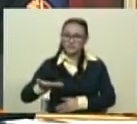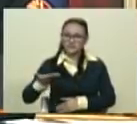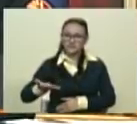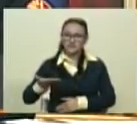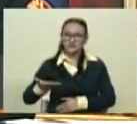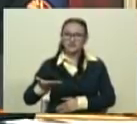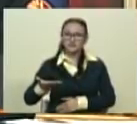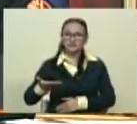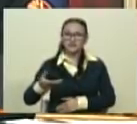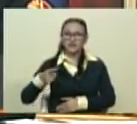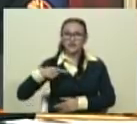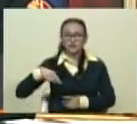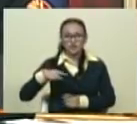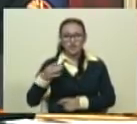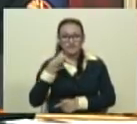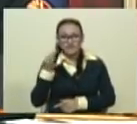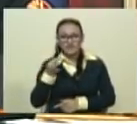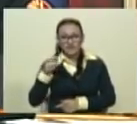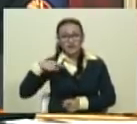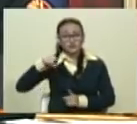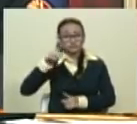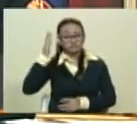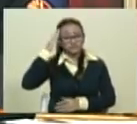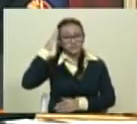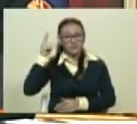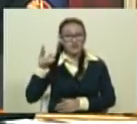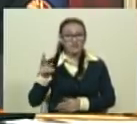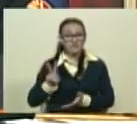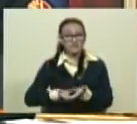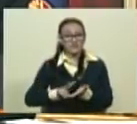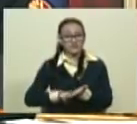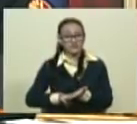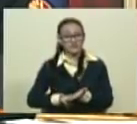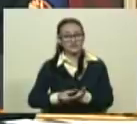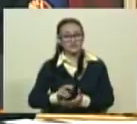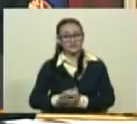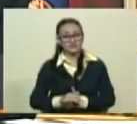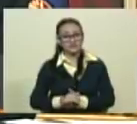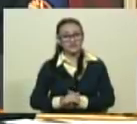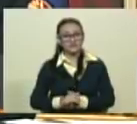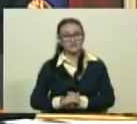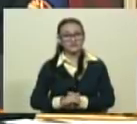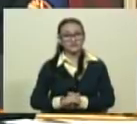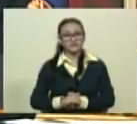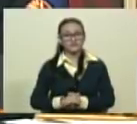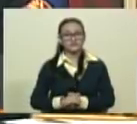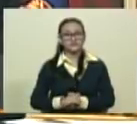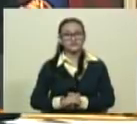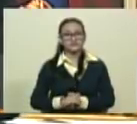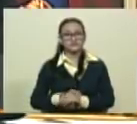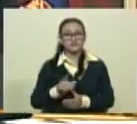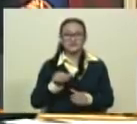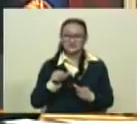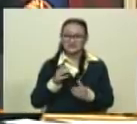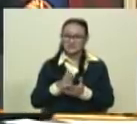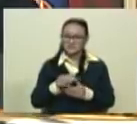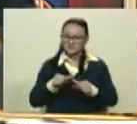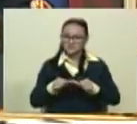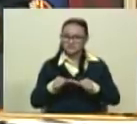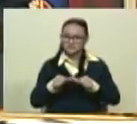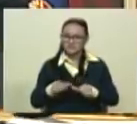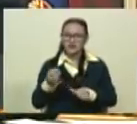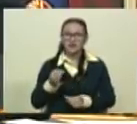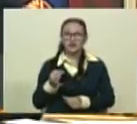que todas estas verdades se sepan y que puedan ir marcando una pauta permanente.